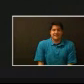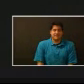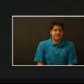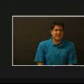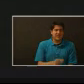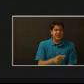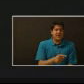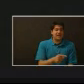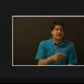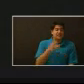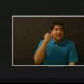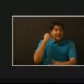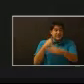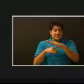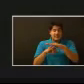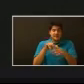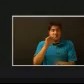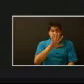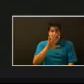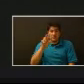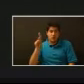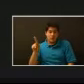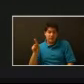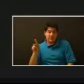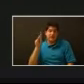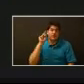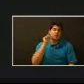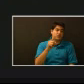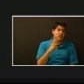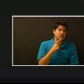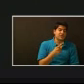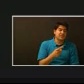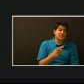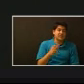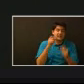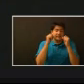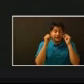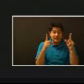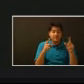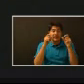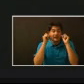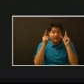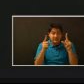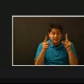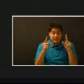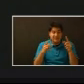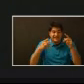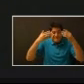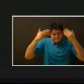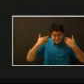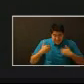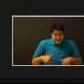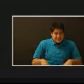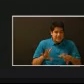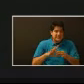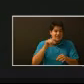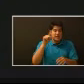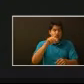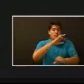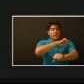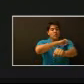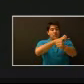en Isaías 52:1 de la Biblia de las Américas: despierta, despierta, vístete de tu